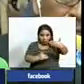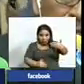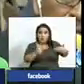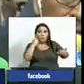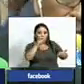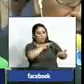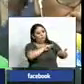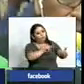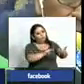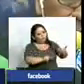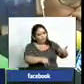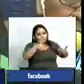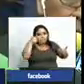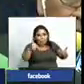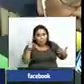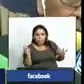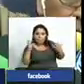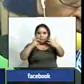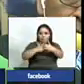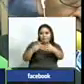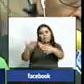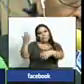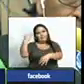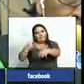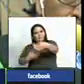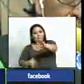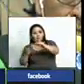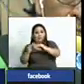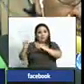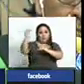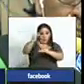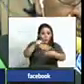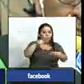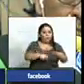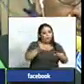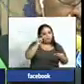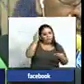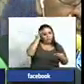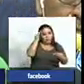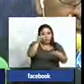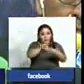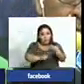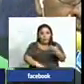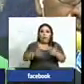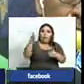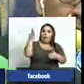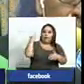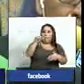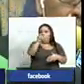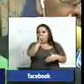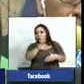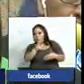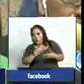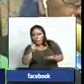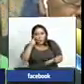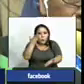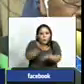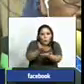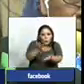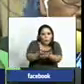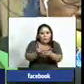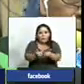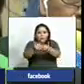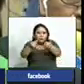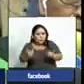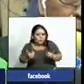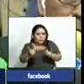realmente está acorde a la sentencia. Ahora nos vamos a basar en los literales de la sentencia, más que en propuestas particulares